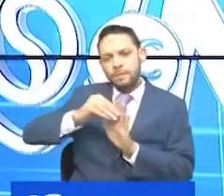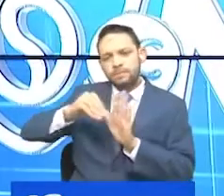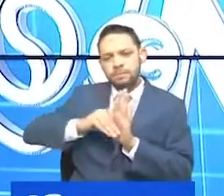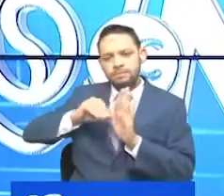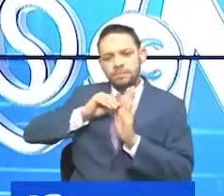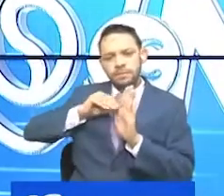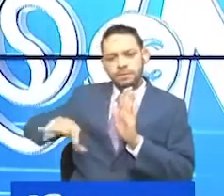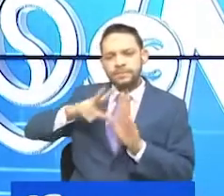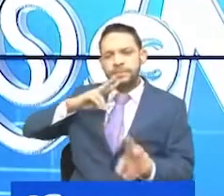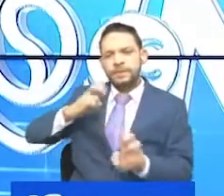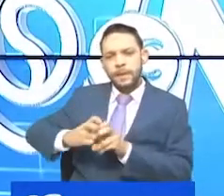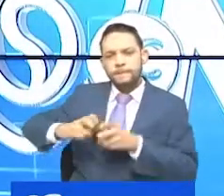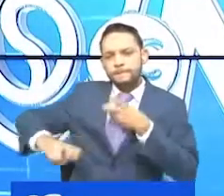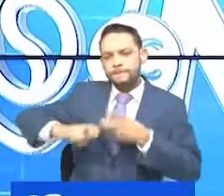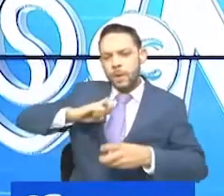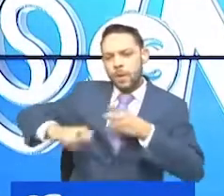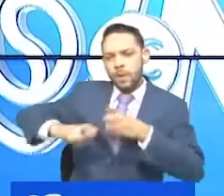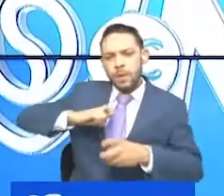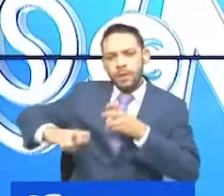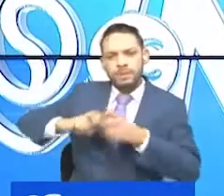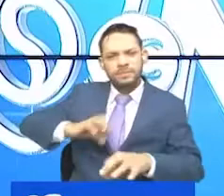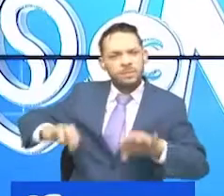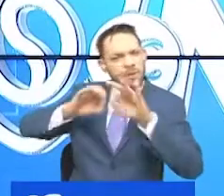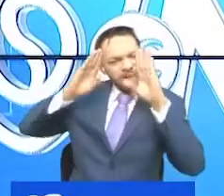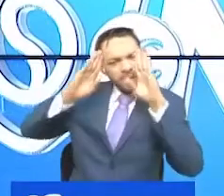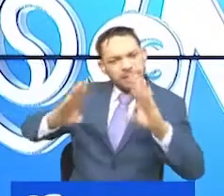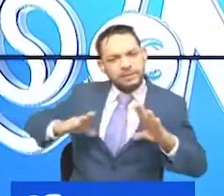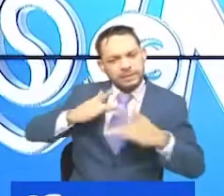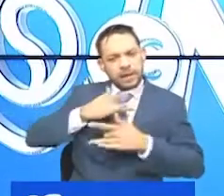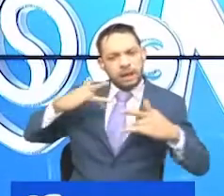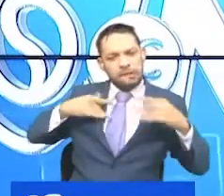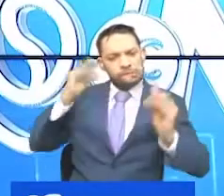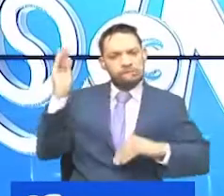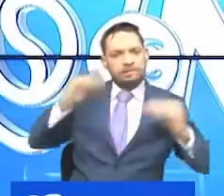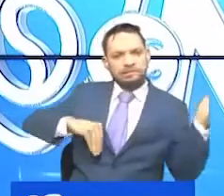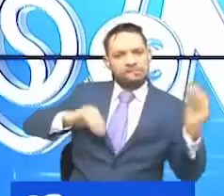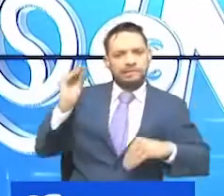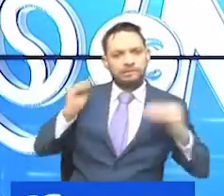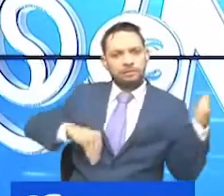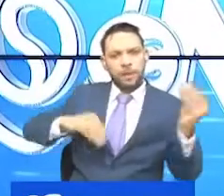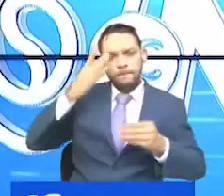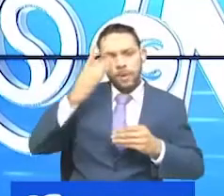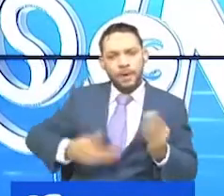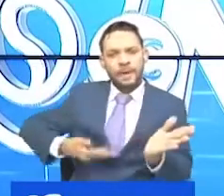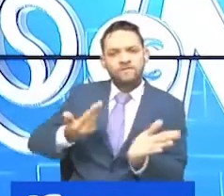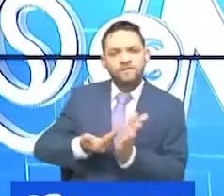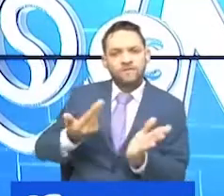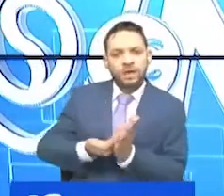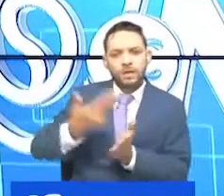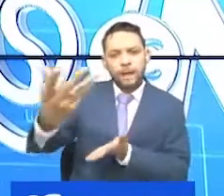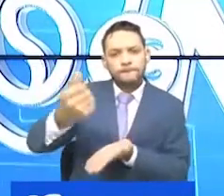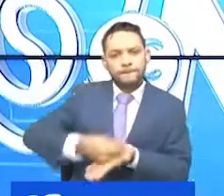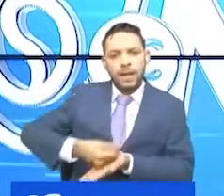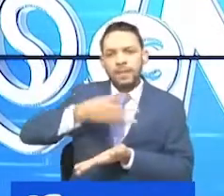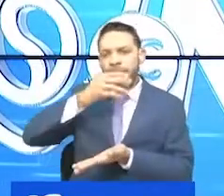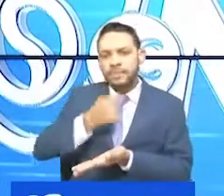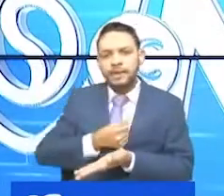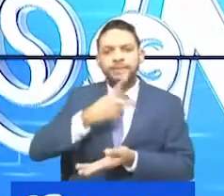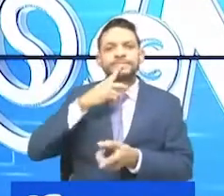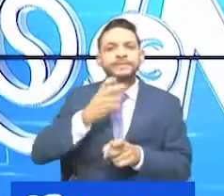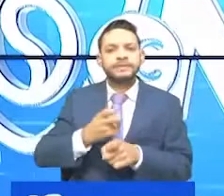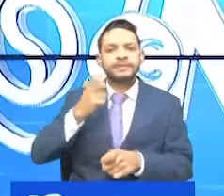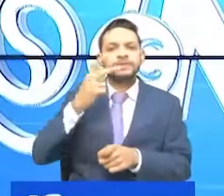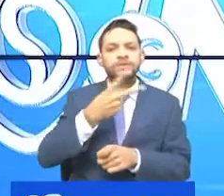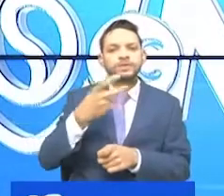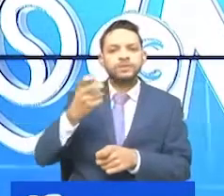han venido registrando un déficit en la prestación de los servicios de salud a raíz de las carteras que las EPS adeudan, que asciende a más de